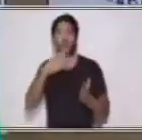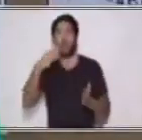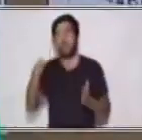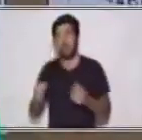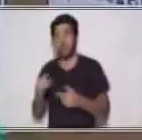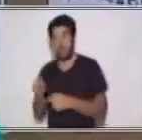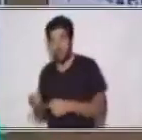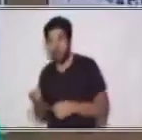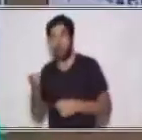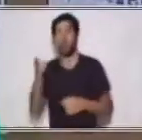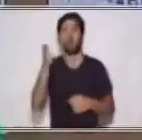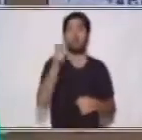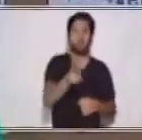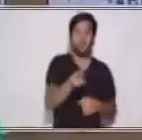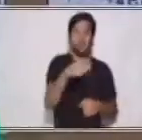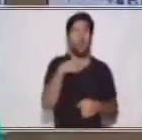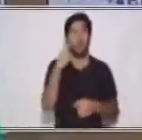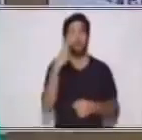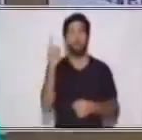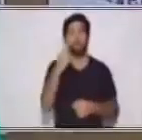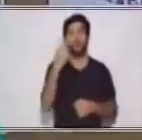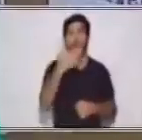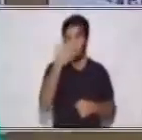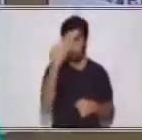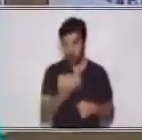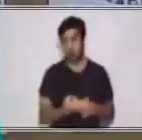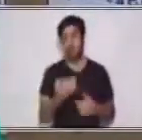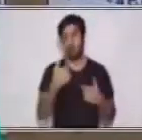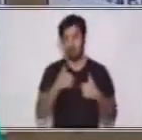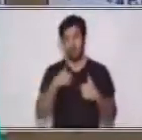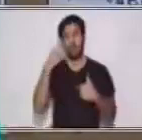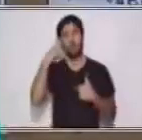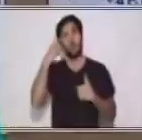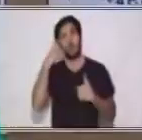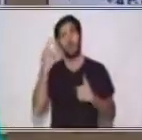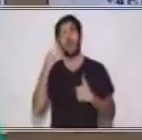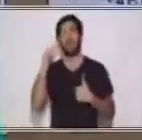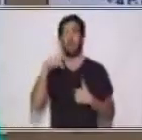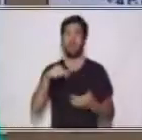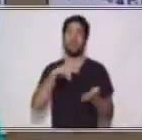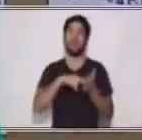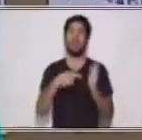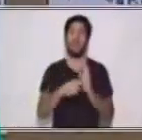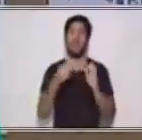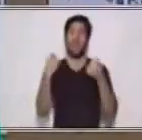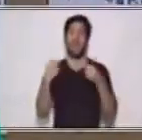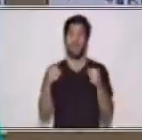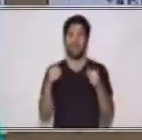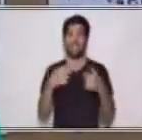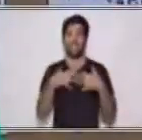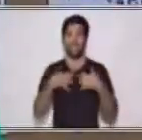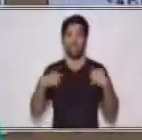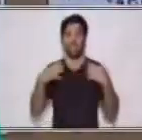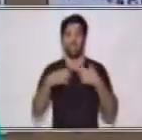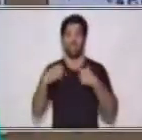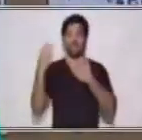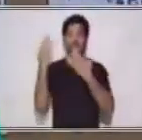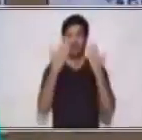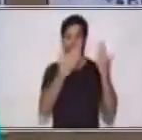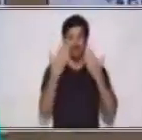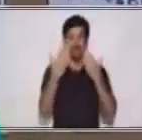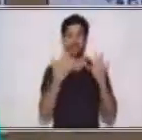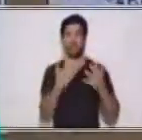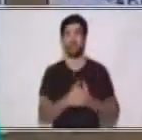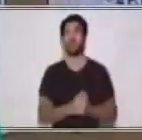a los hechos, ya tengo que ir a comprobar lo que yo pienso. Y ahí ya estoy creando ciencia, ya estoy buscando el conocimiento científico.